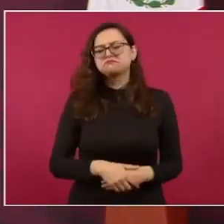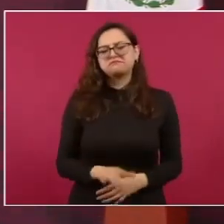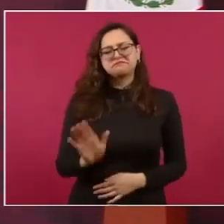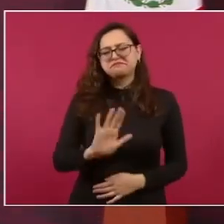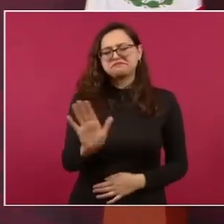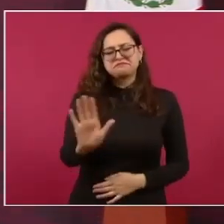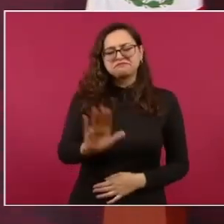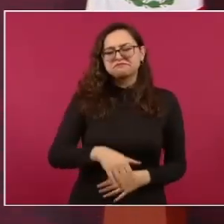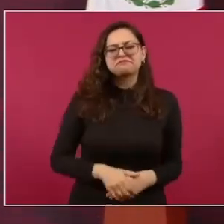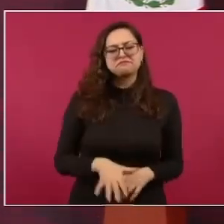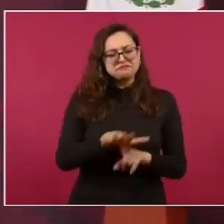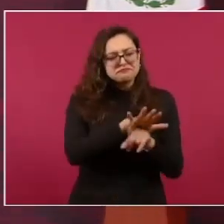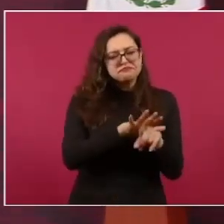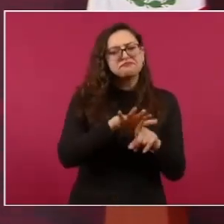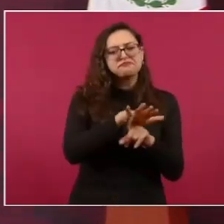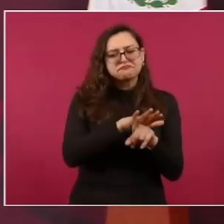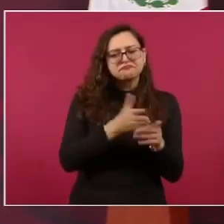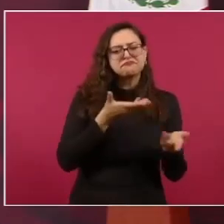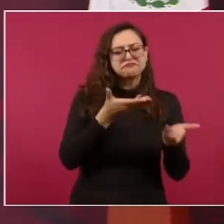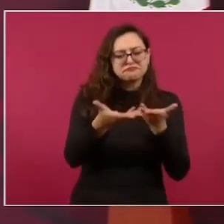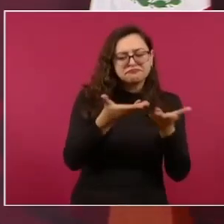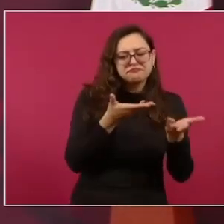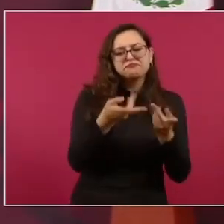Como hay quienes